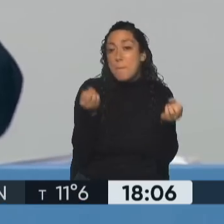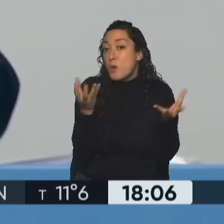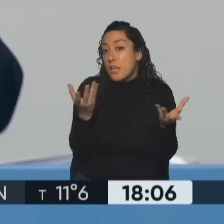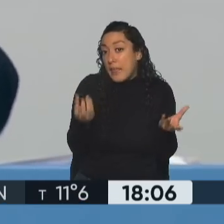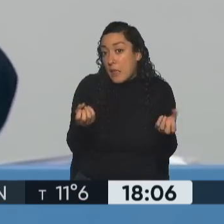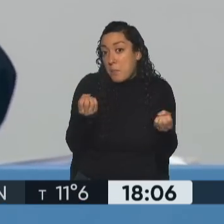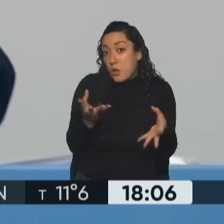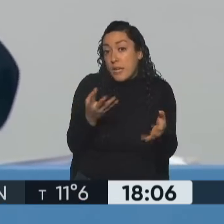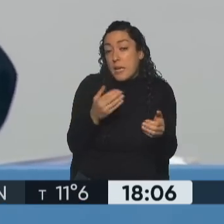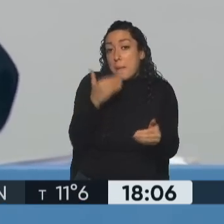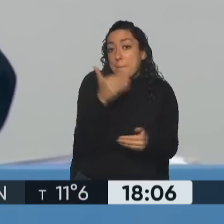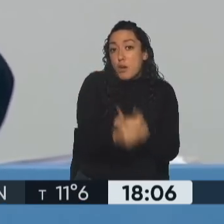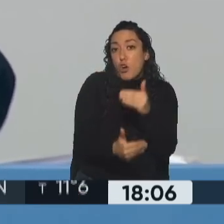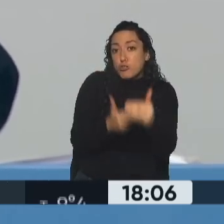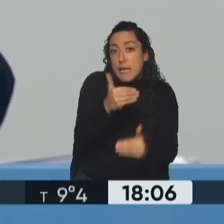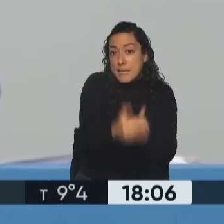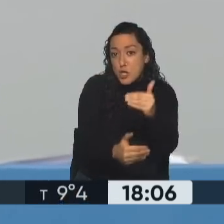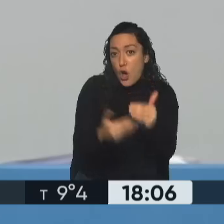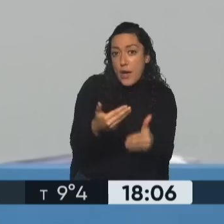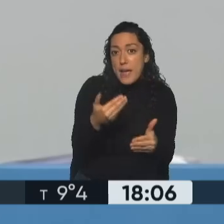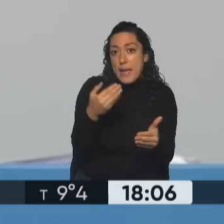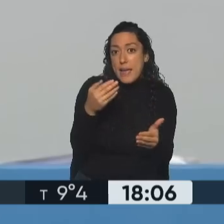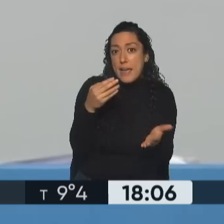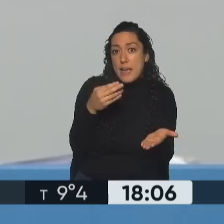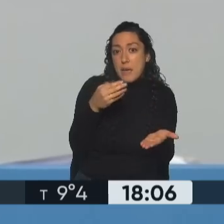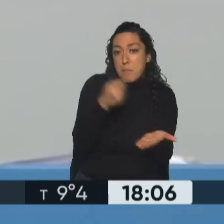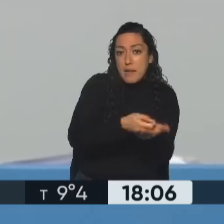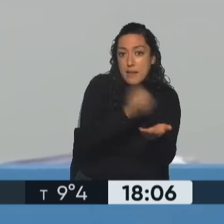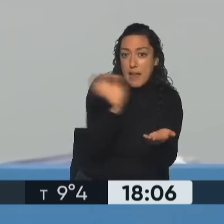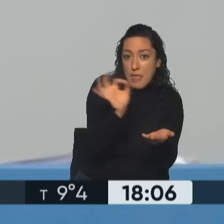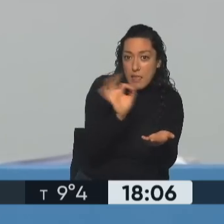todo proceso de evasión, primero